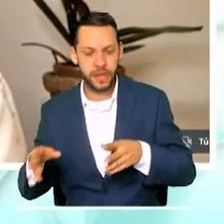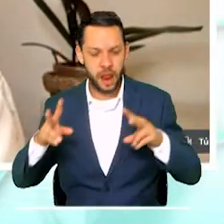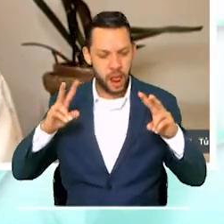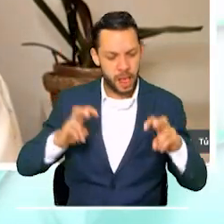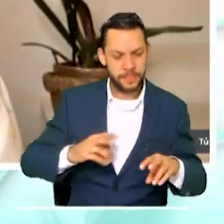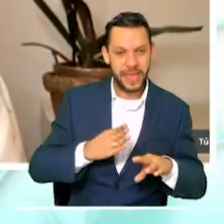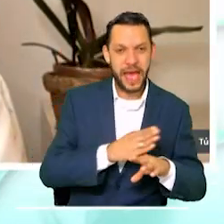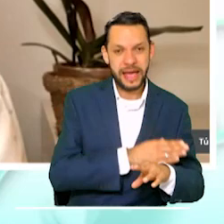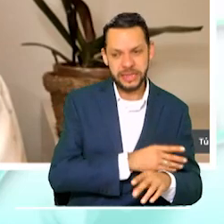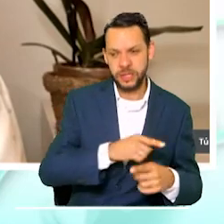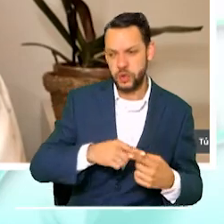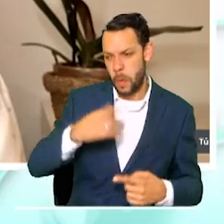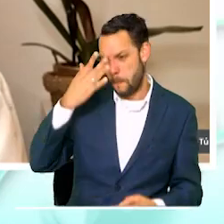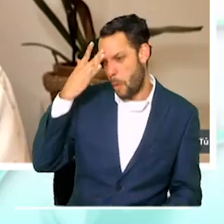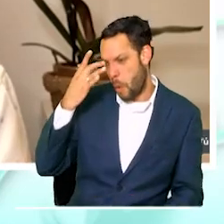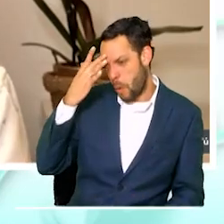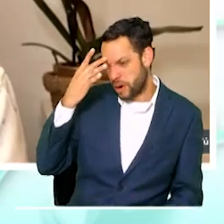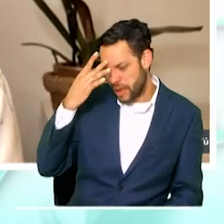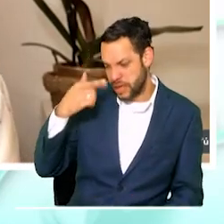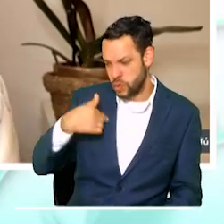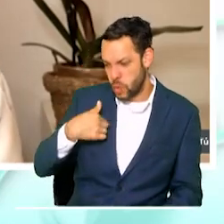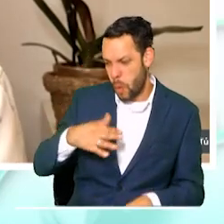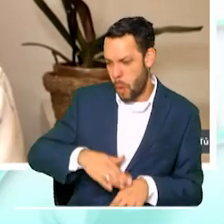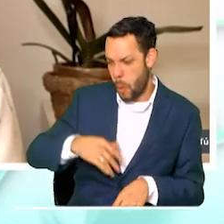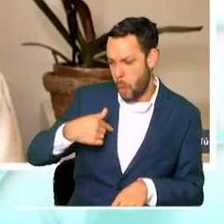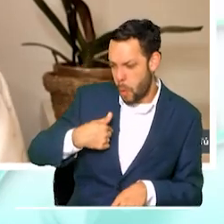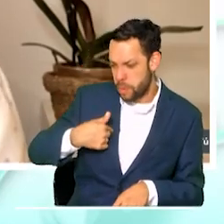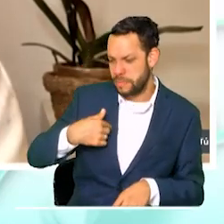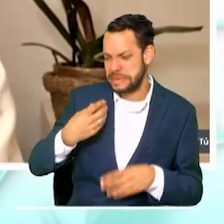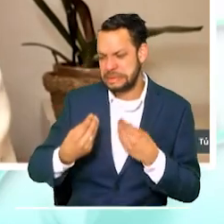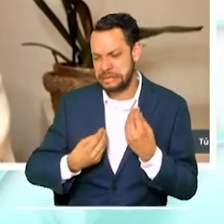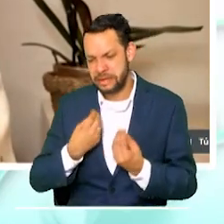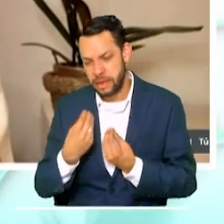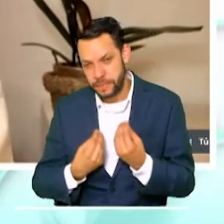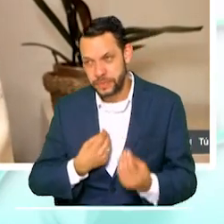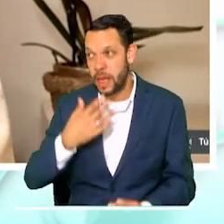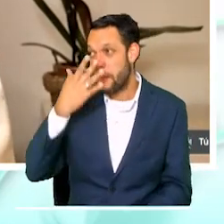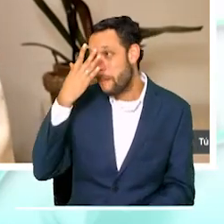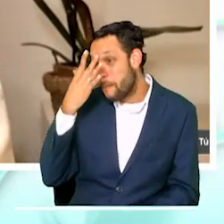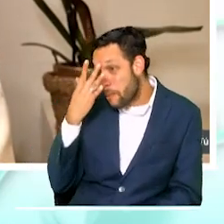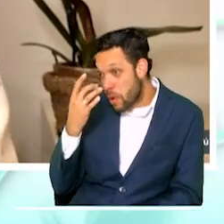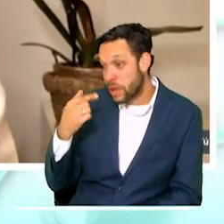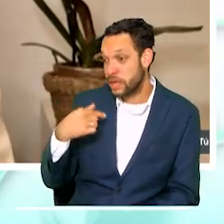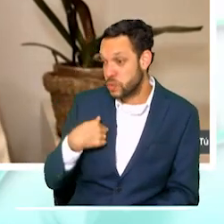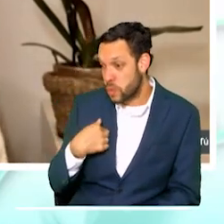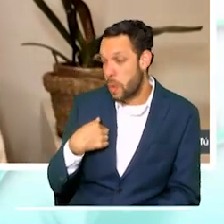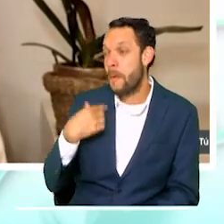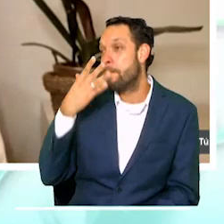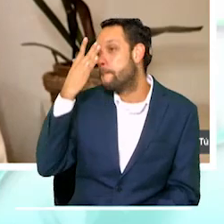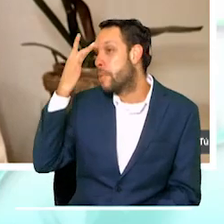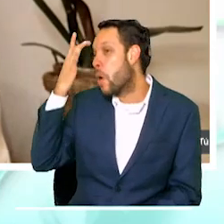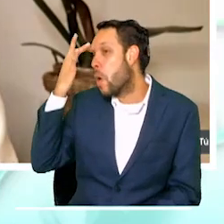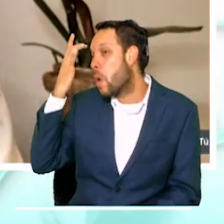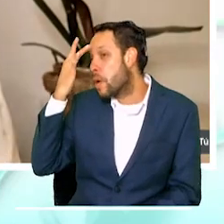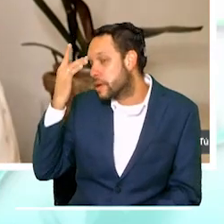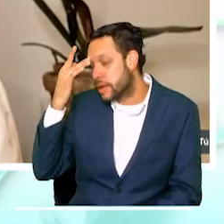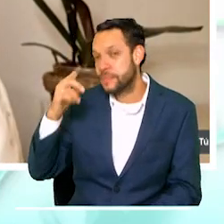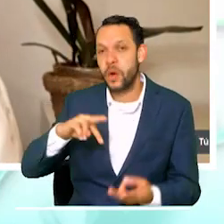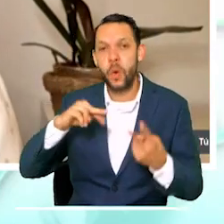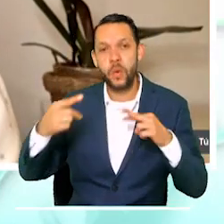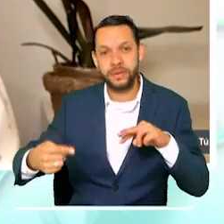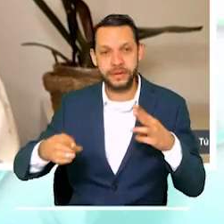estabas haciendo en la resistencia. Las preguntas de la resistencia eran ¿por qué a mí?, ¿cierto? Sí. Y las de la exploración